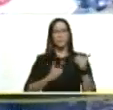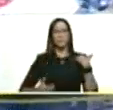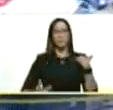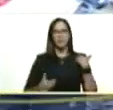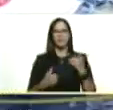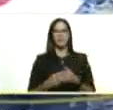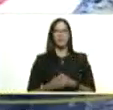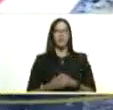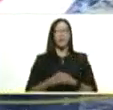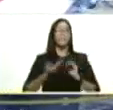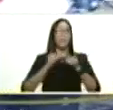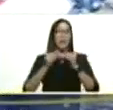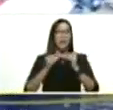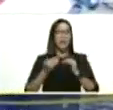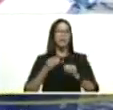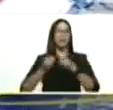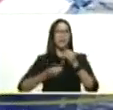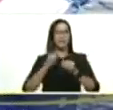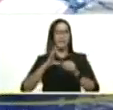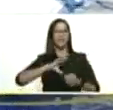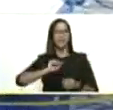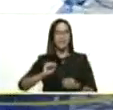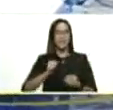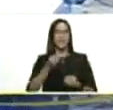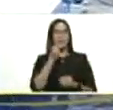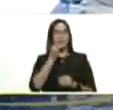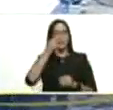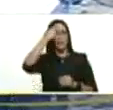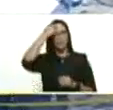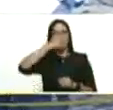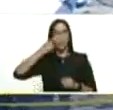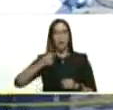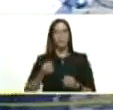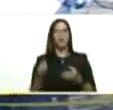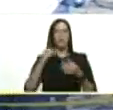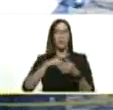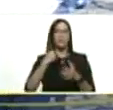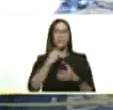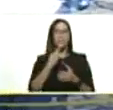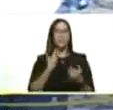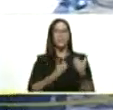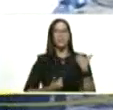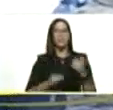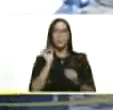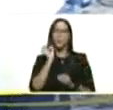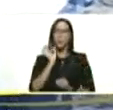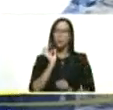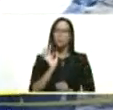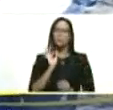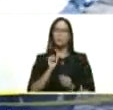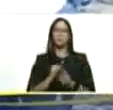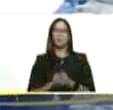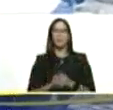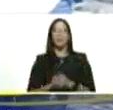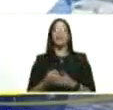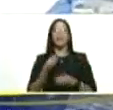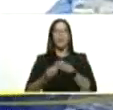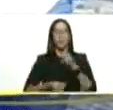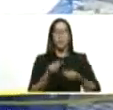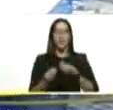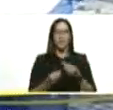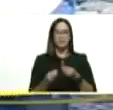moral, para garantizar la soberanía alimentaria al pueblo. Además de decirle, presidente, muy puntualmente, que hemos creado